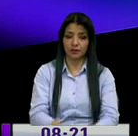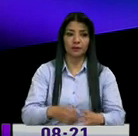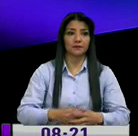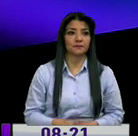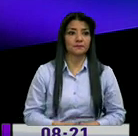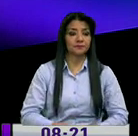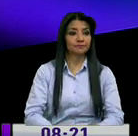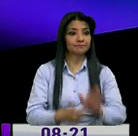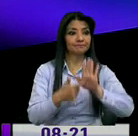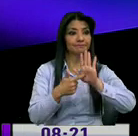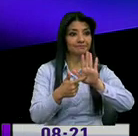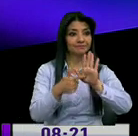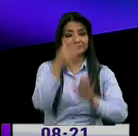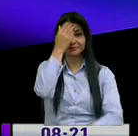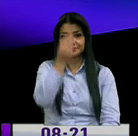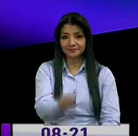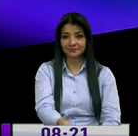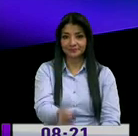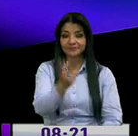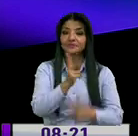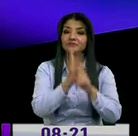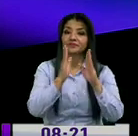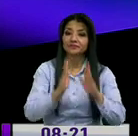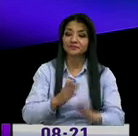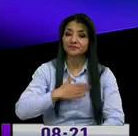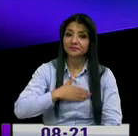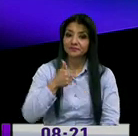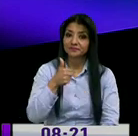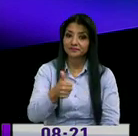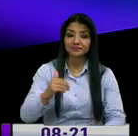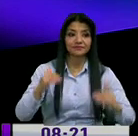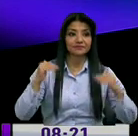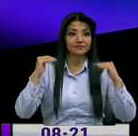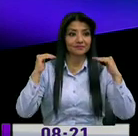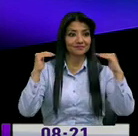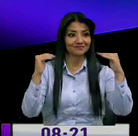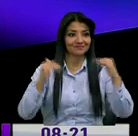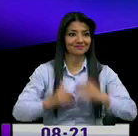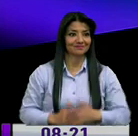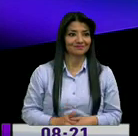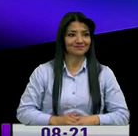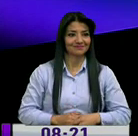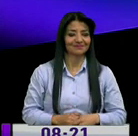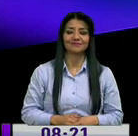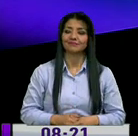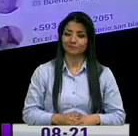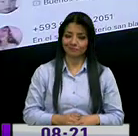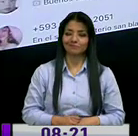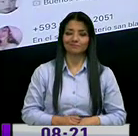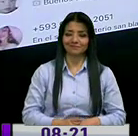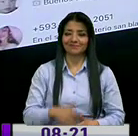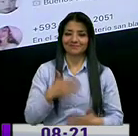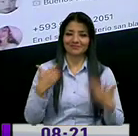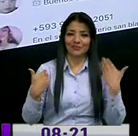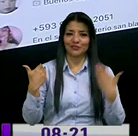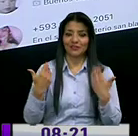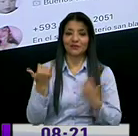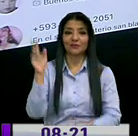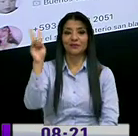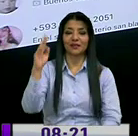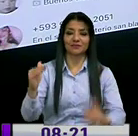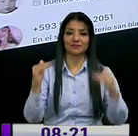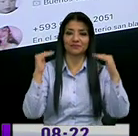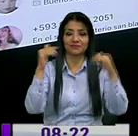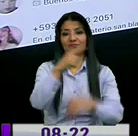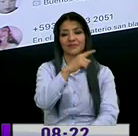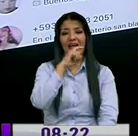querida Mahatmia, buenos días. ¿Todo bien, Reinaldo? Por favor, me alegro mucho que en viernes estemos reinando. Sufrirán